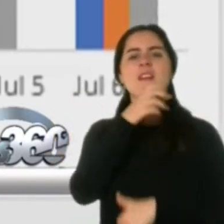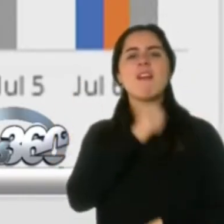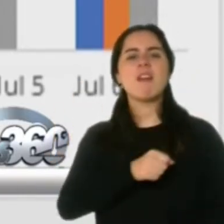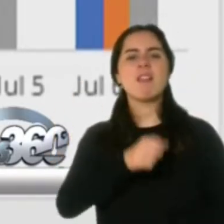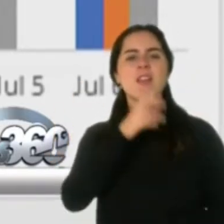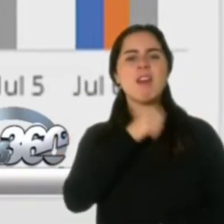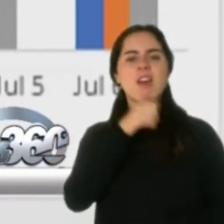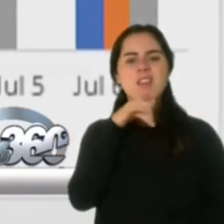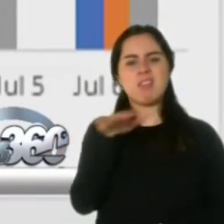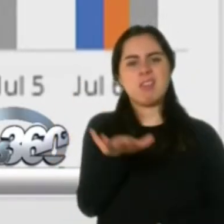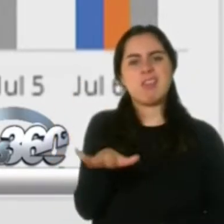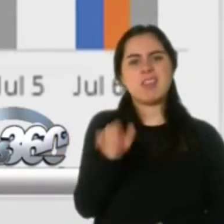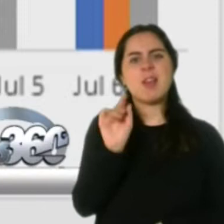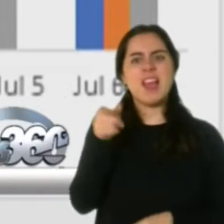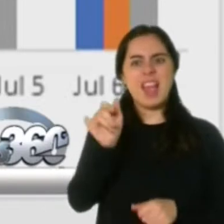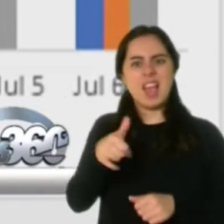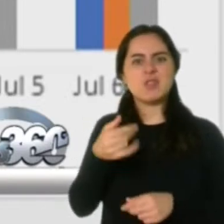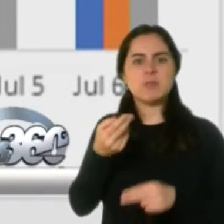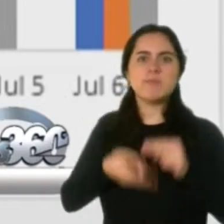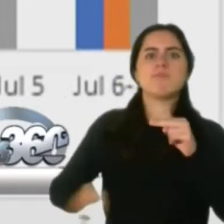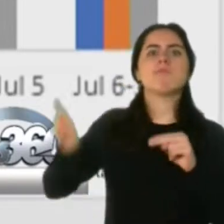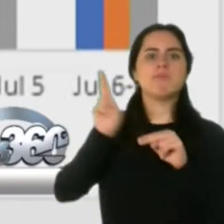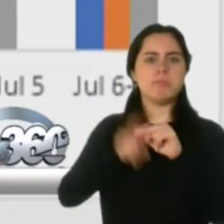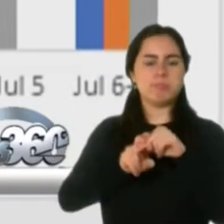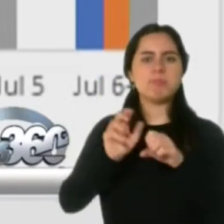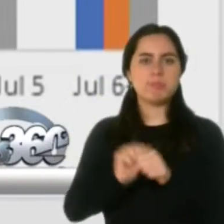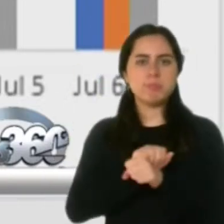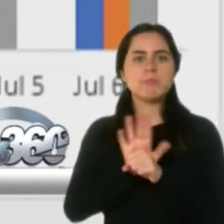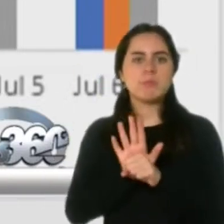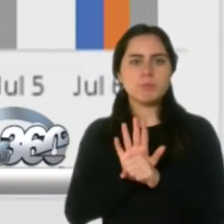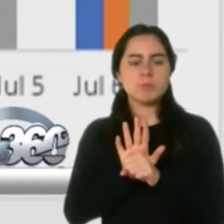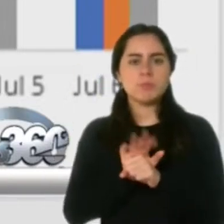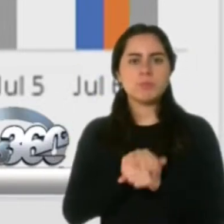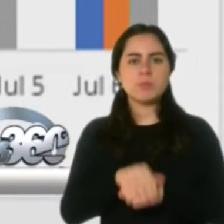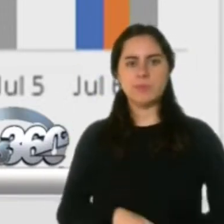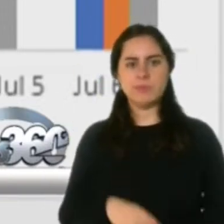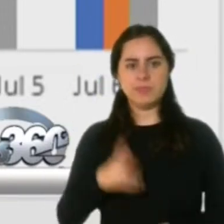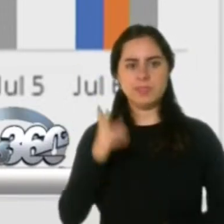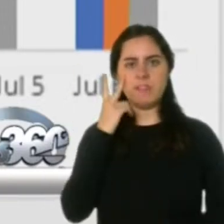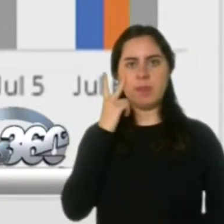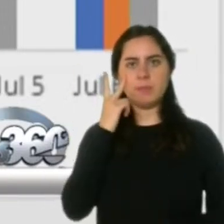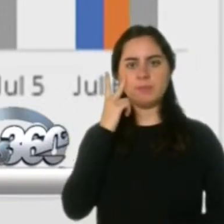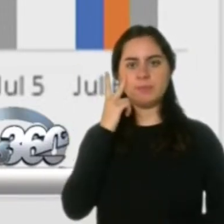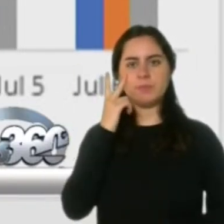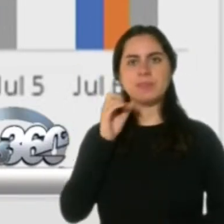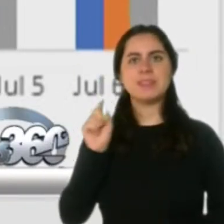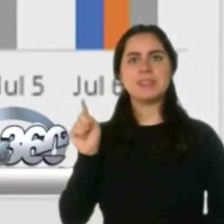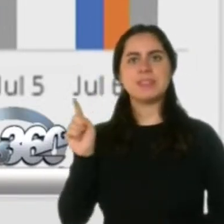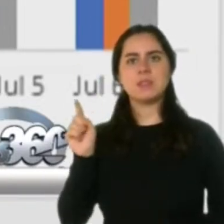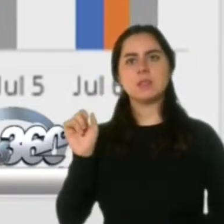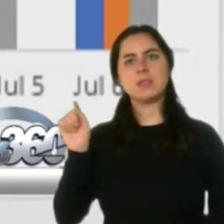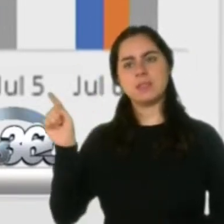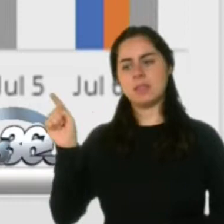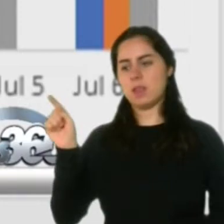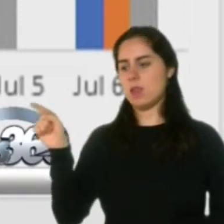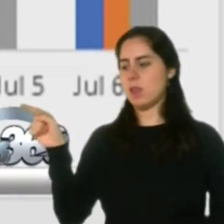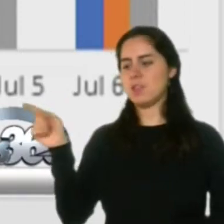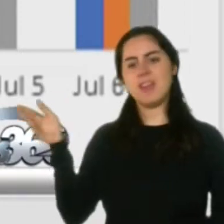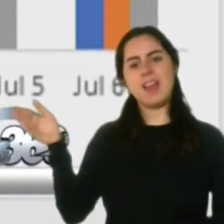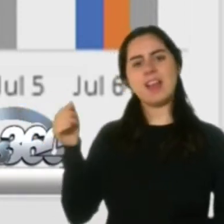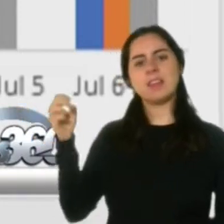más a este aumento en el número de casos. A la extrema izquierda son todos los casos antes de mayo